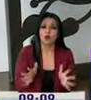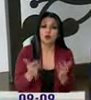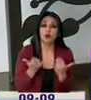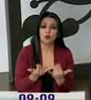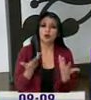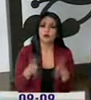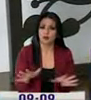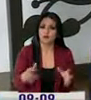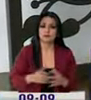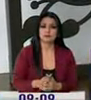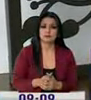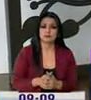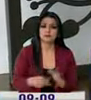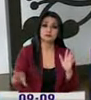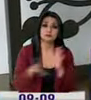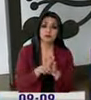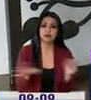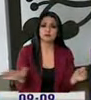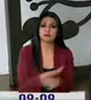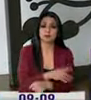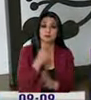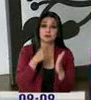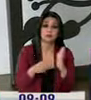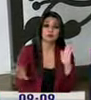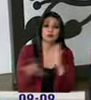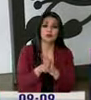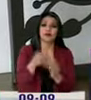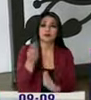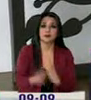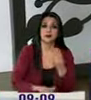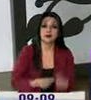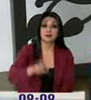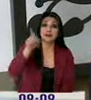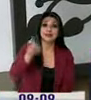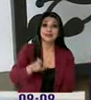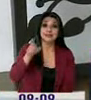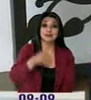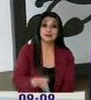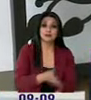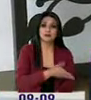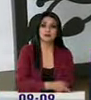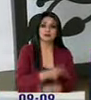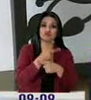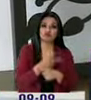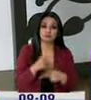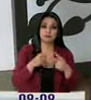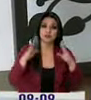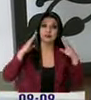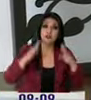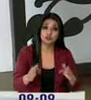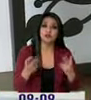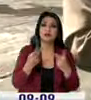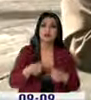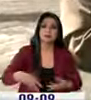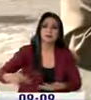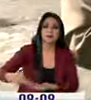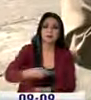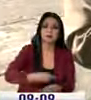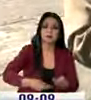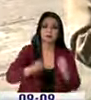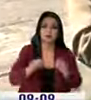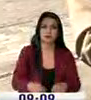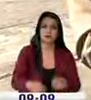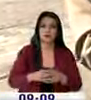ley integral. Para efectos de que sea una ley integral, usted necesita ver prevención, atención y reparación.